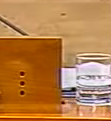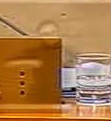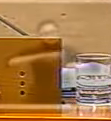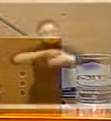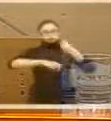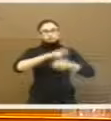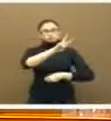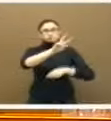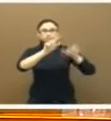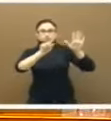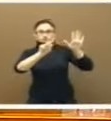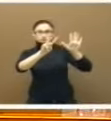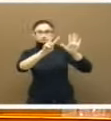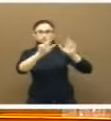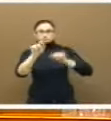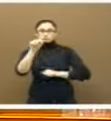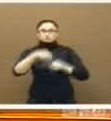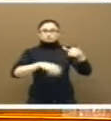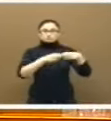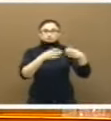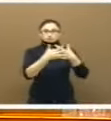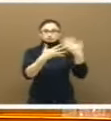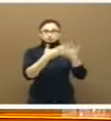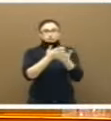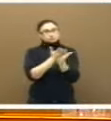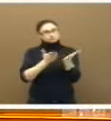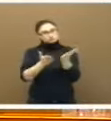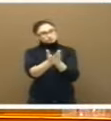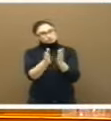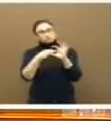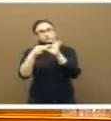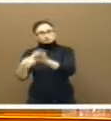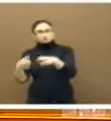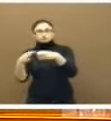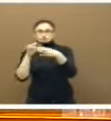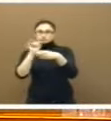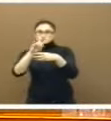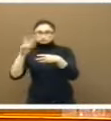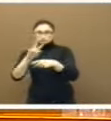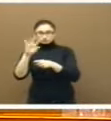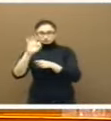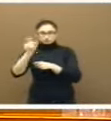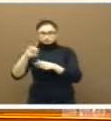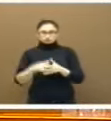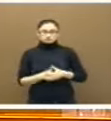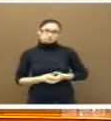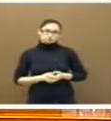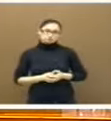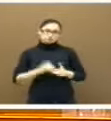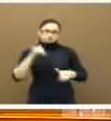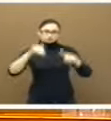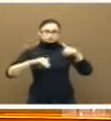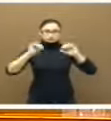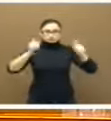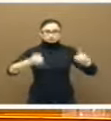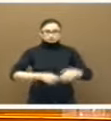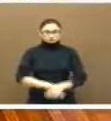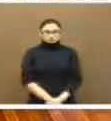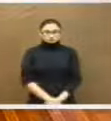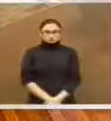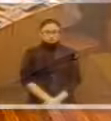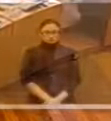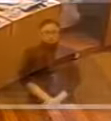enmienda 271 del Grupo Parlamentario Mixto, transaccionada por el Grupo Parlamentario Izquierda Unida Verdes IES. Entramos en votación.